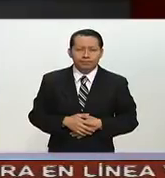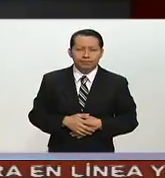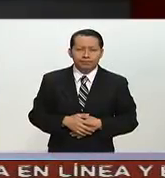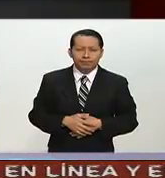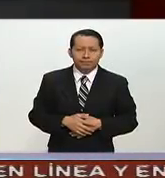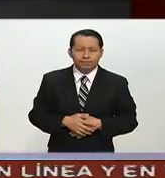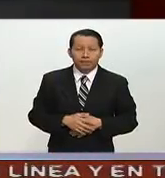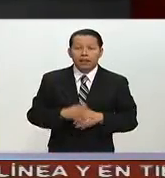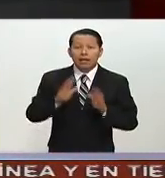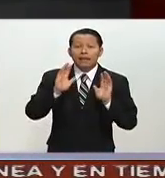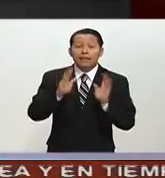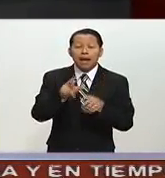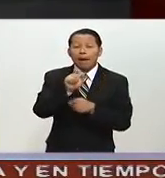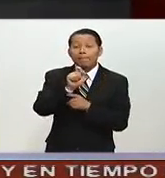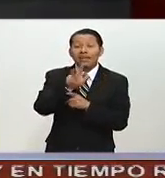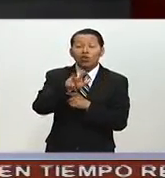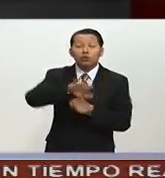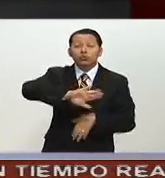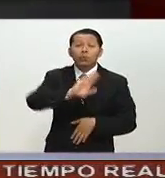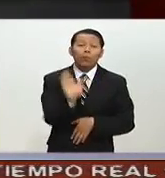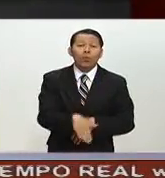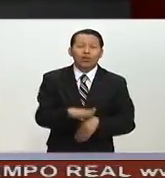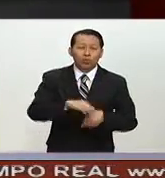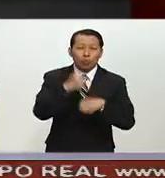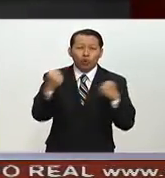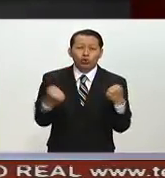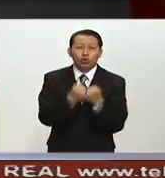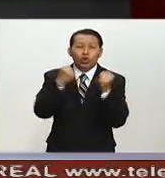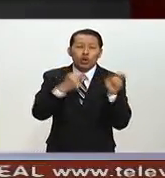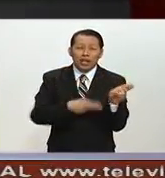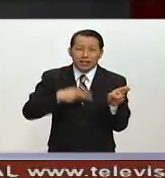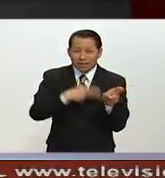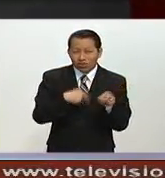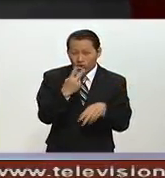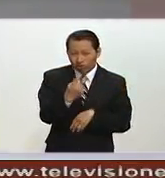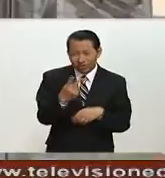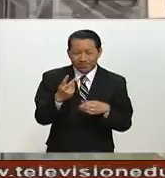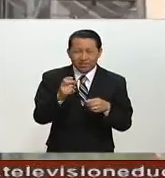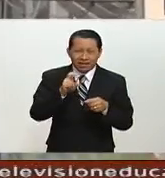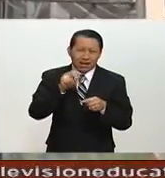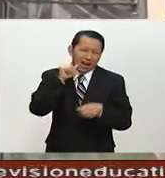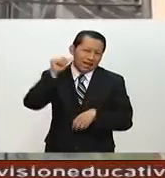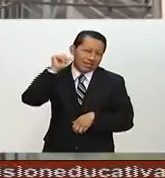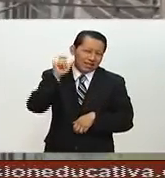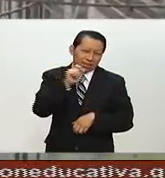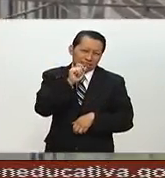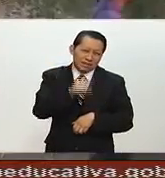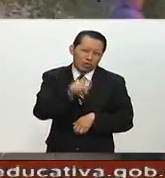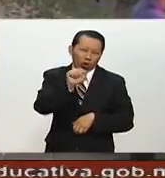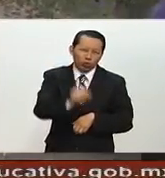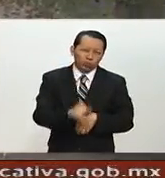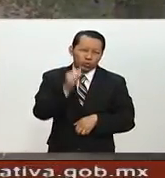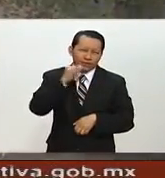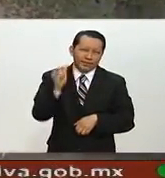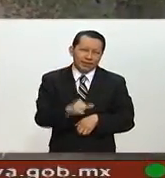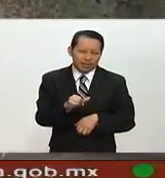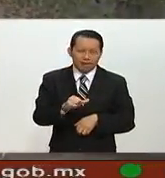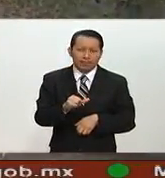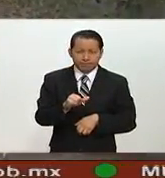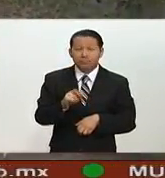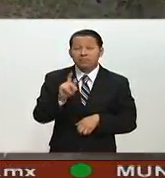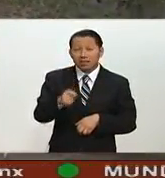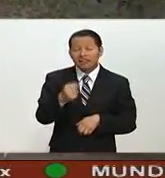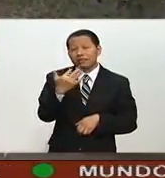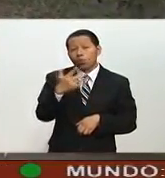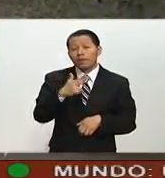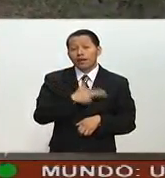Ya suman 28 el número de muertos después del choque de 2 trenes que se registró ayer en el sur de Italia. Además ya son 50 los